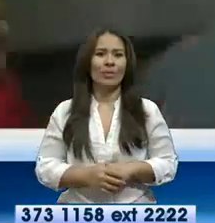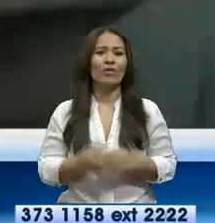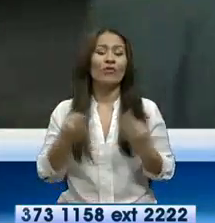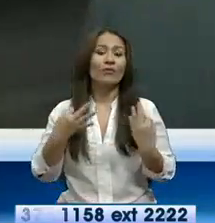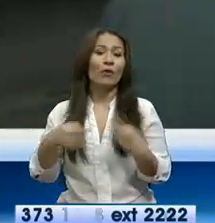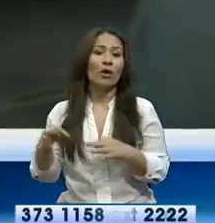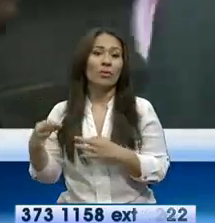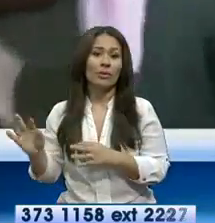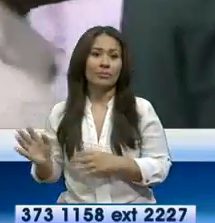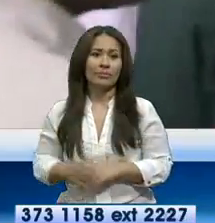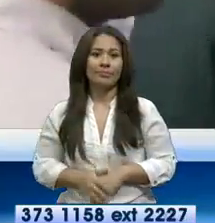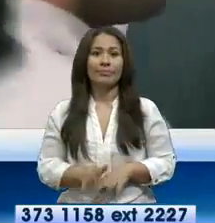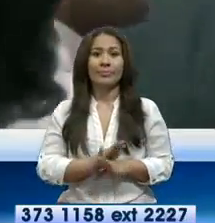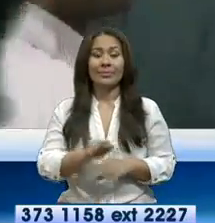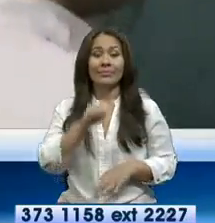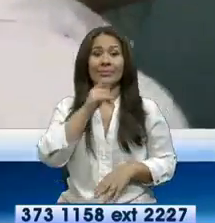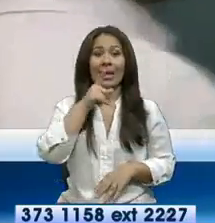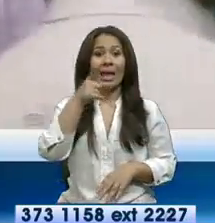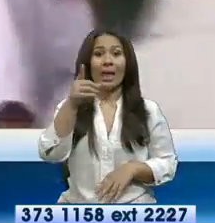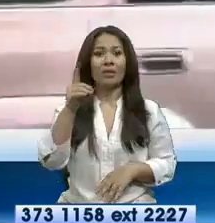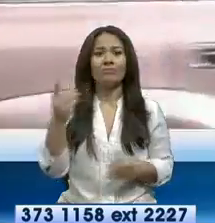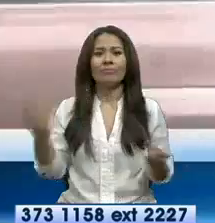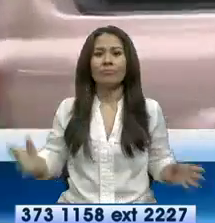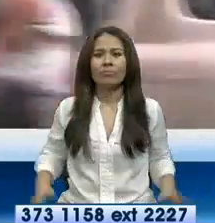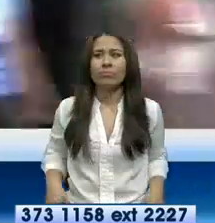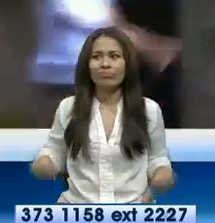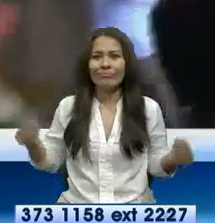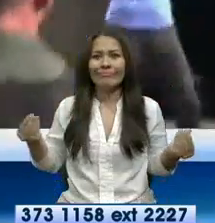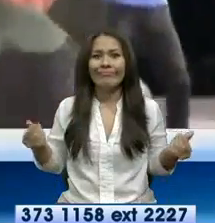pago. Pero los diputados se fueron con las manos vacías,